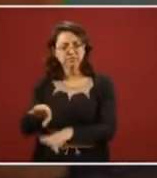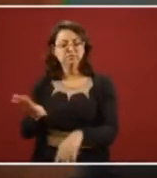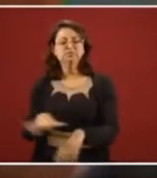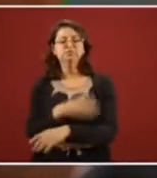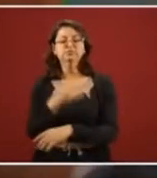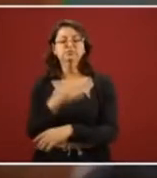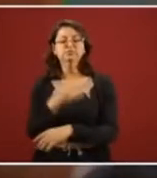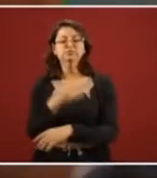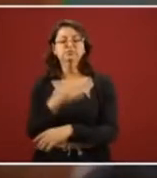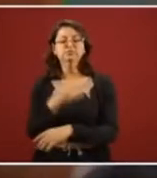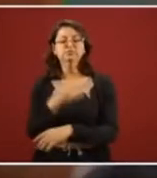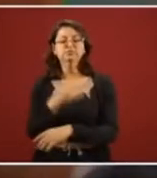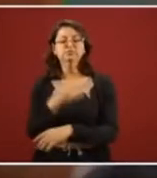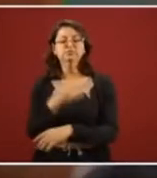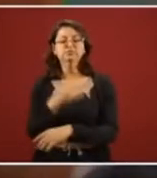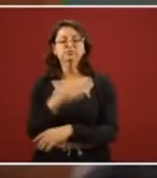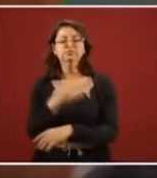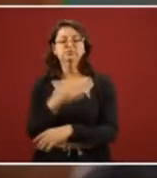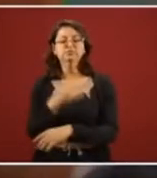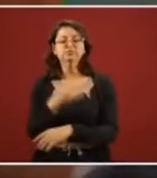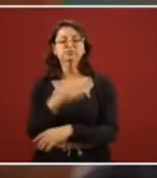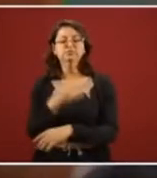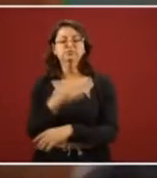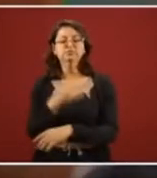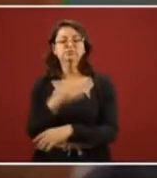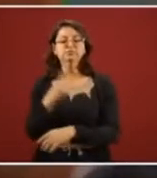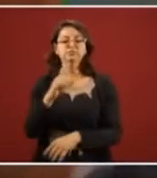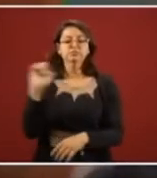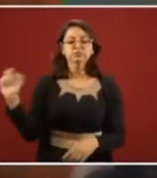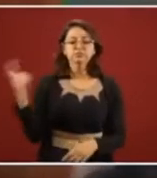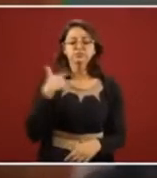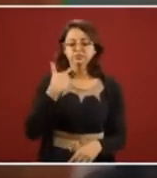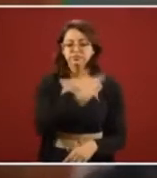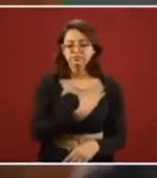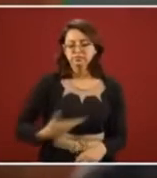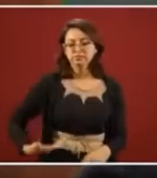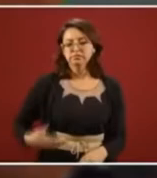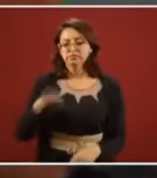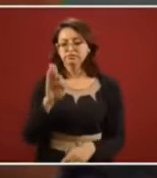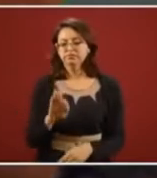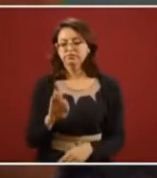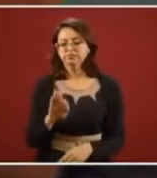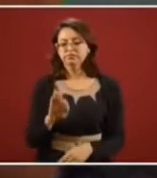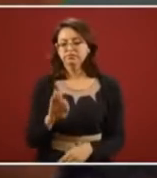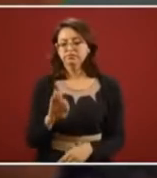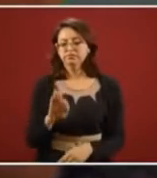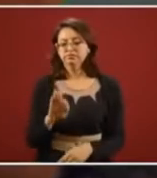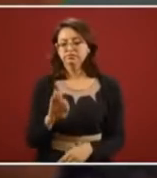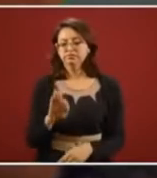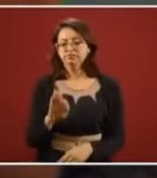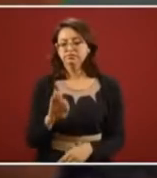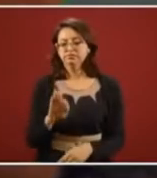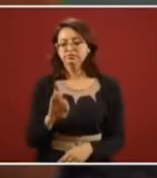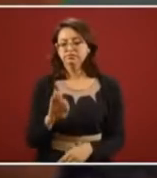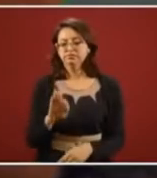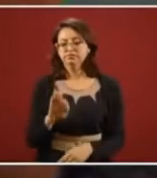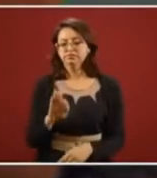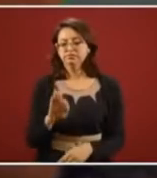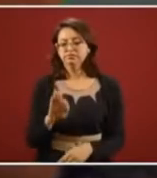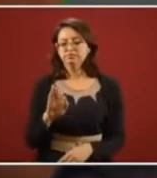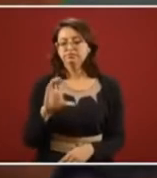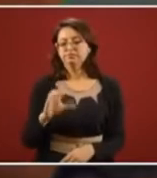calderón y good picas de ex presidente calderón al cabo de ocho de la compañía the war with